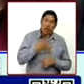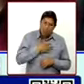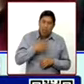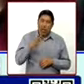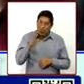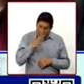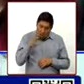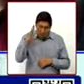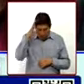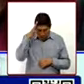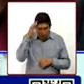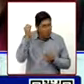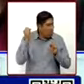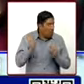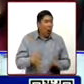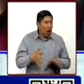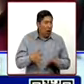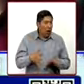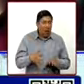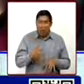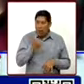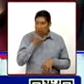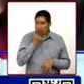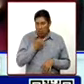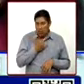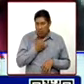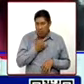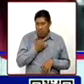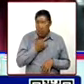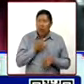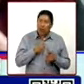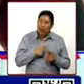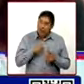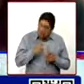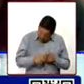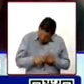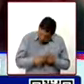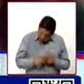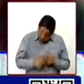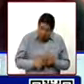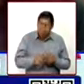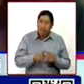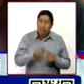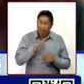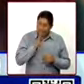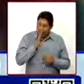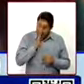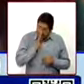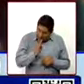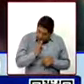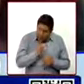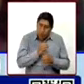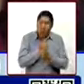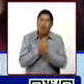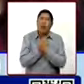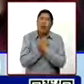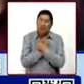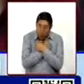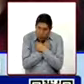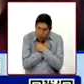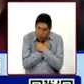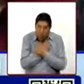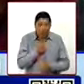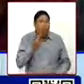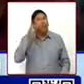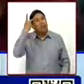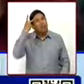mamá o mi papá me ha abandonado y por eso me ha sucedido Esto entonces hay que firmeza amorosa eh padres